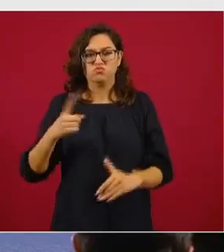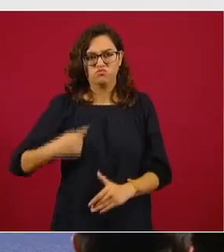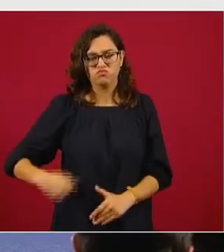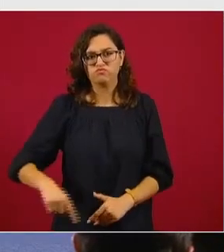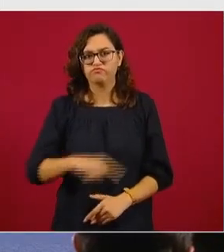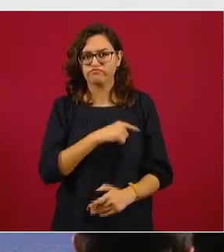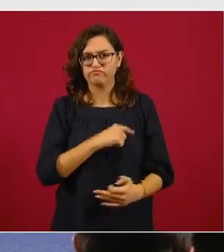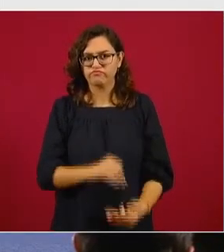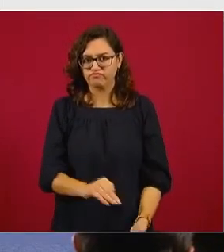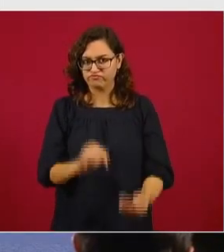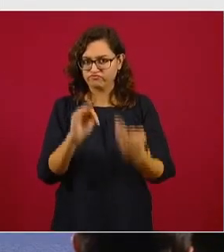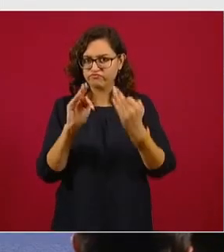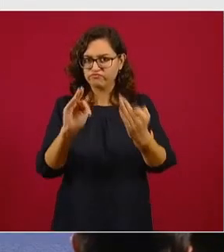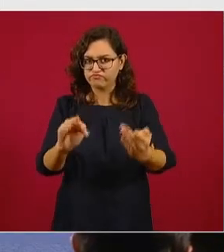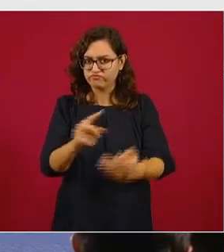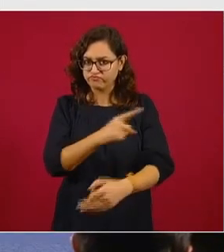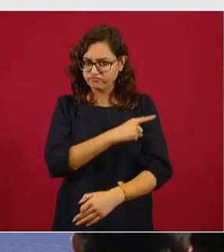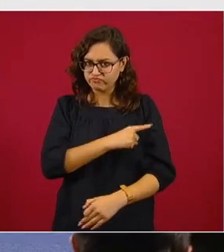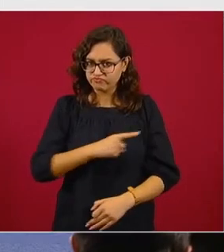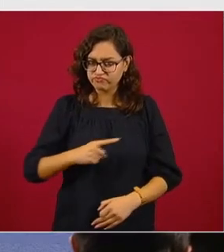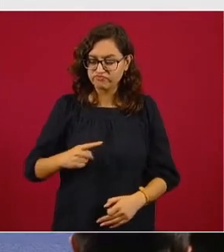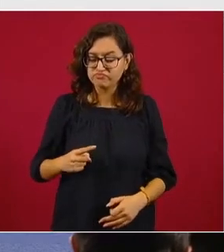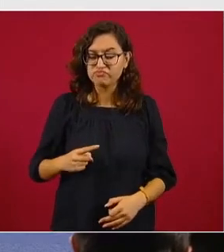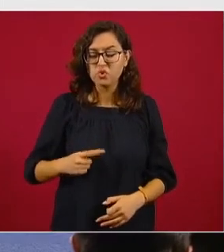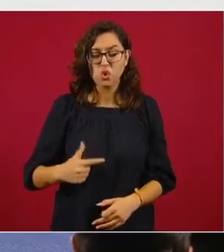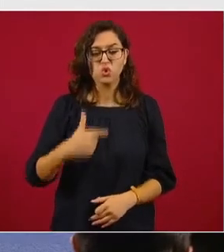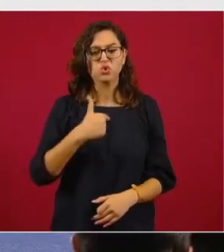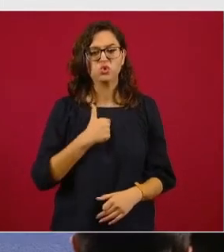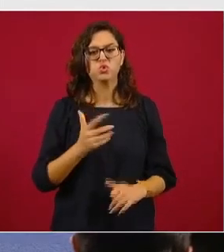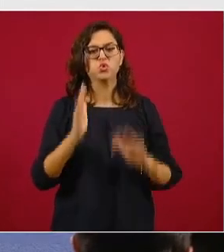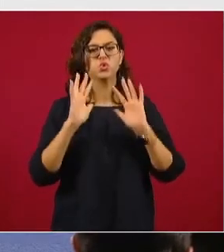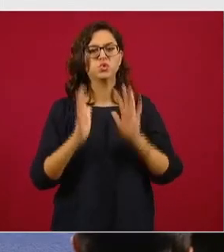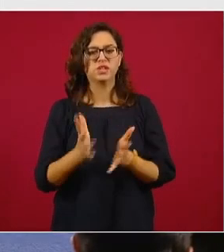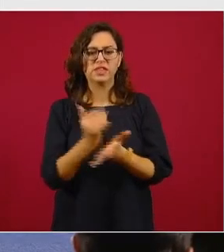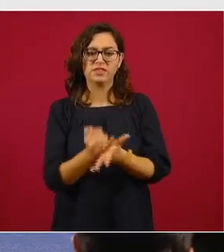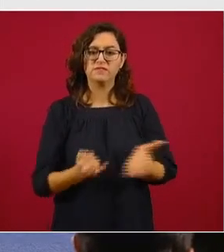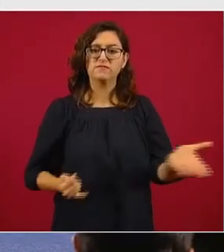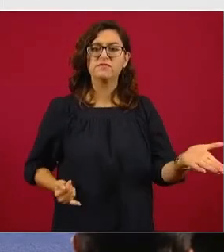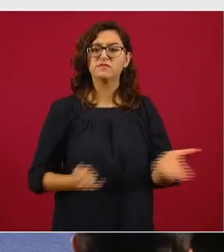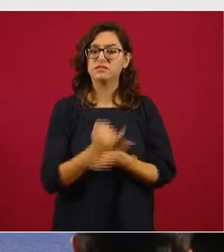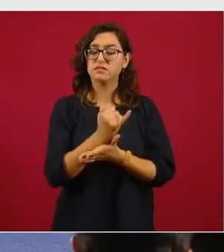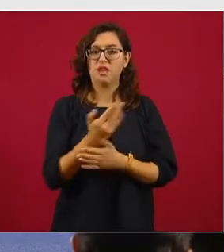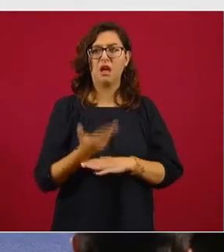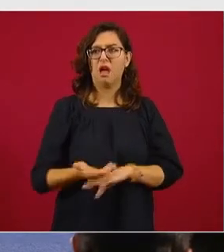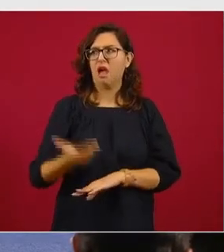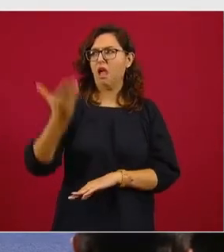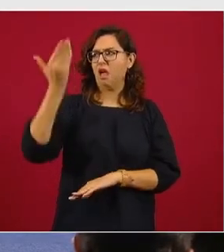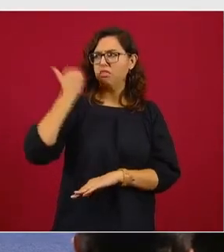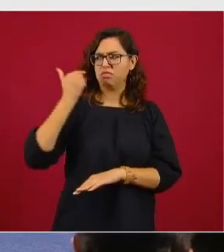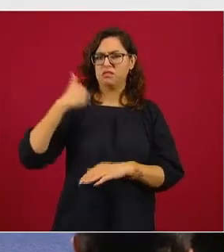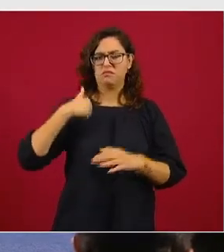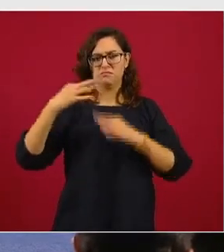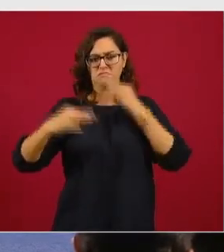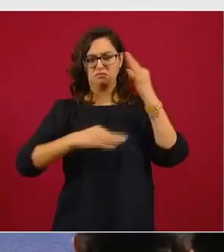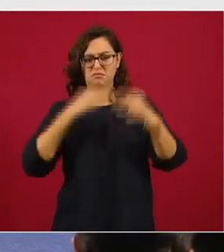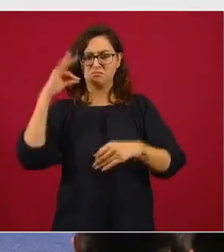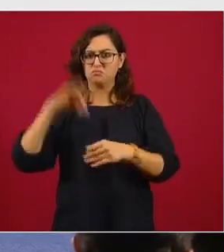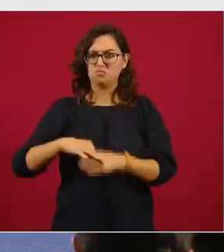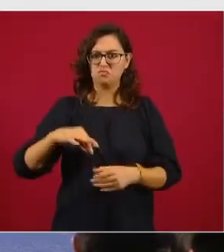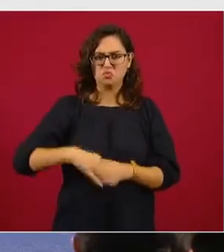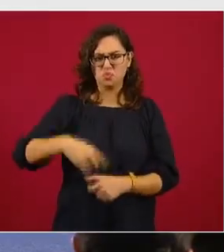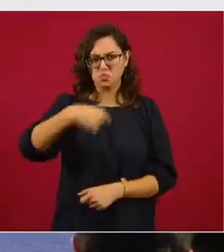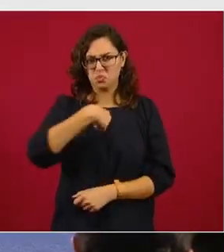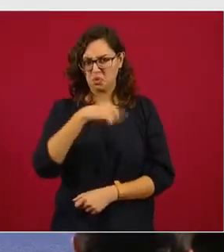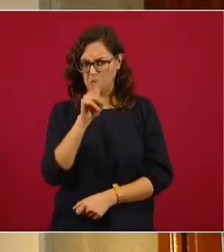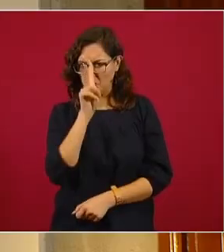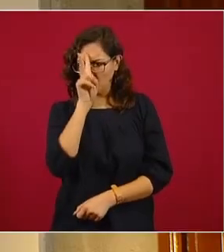al respecto la definí con toda claridad desde la campaña. Dije que no es mi fuerte la